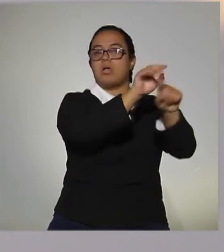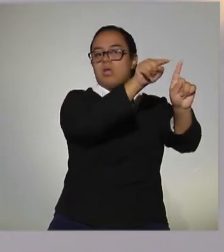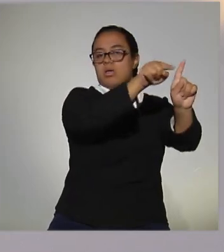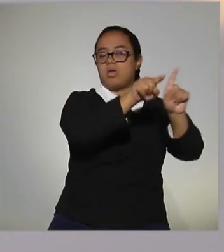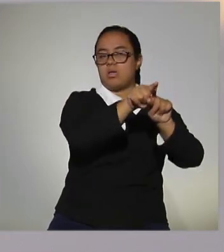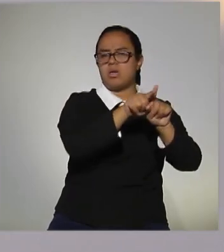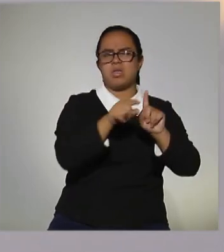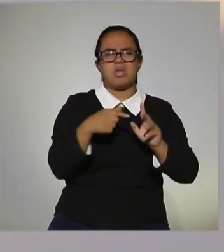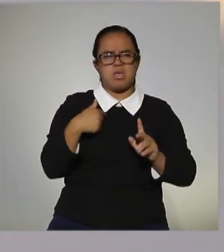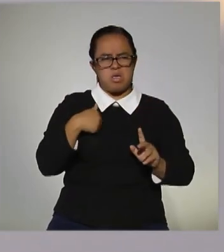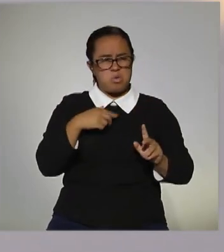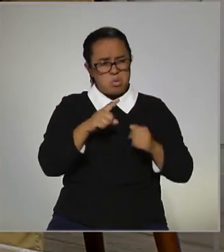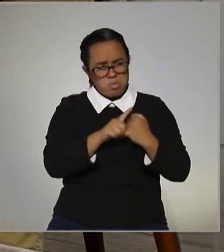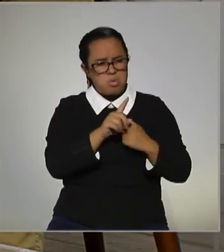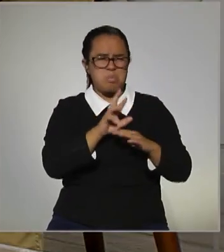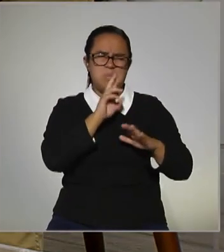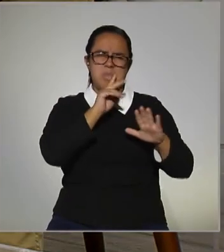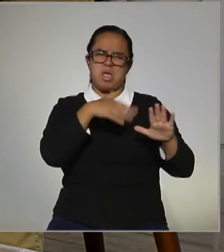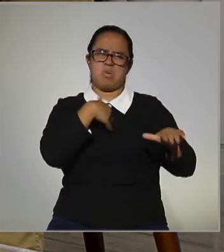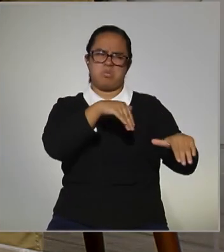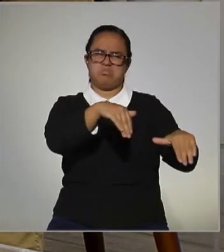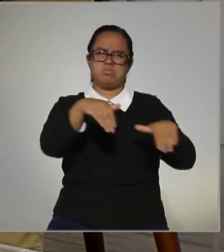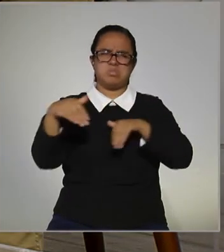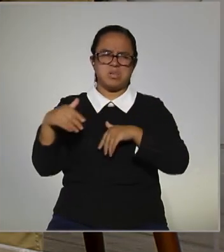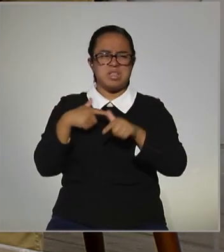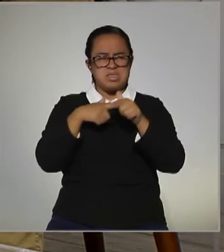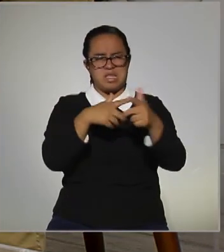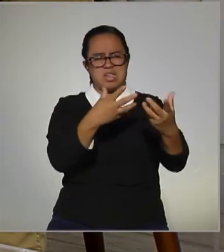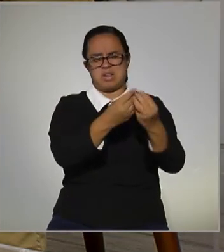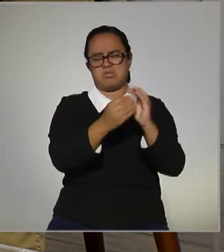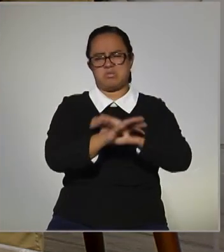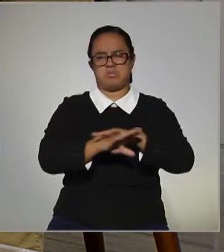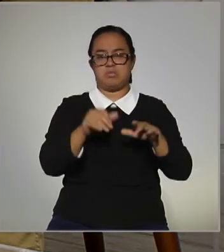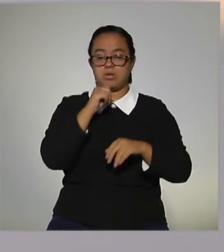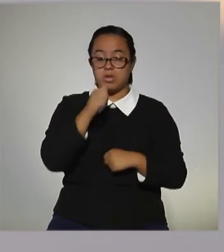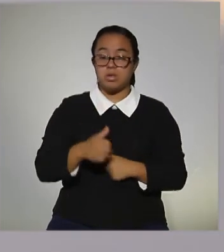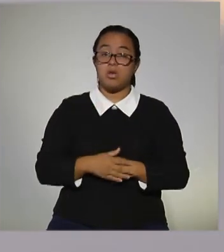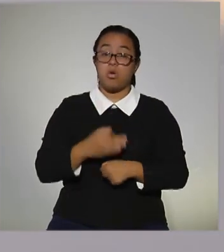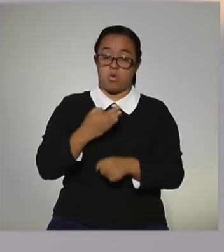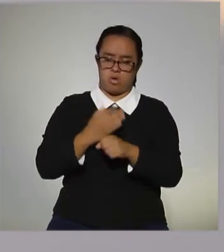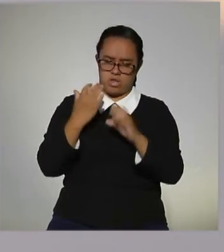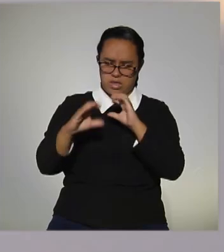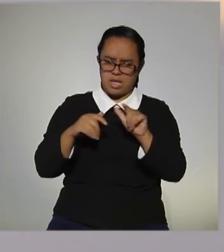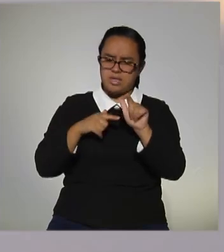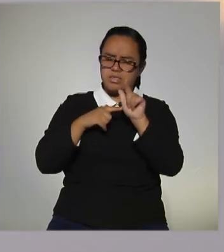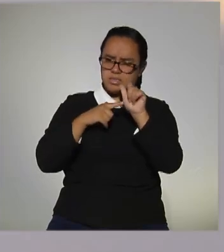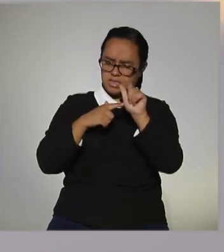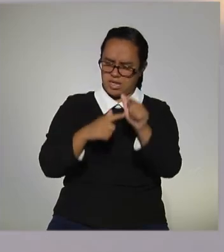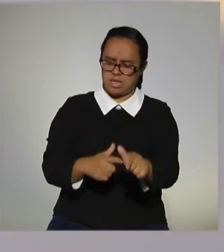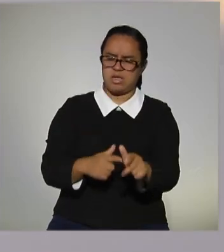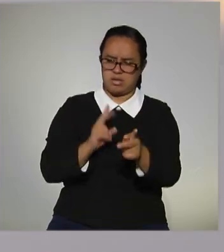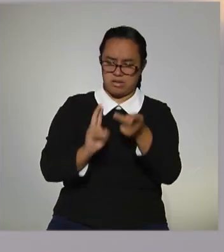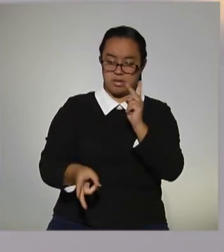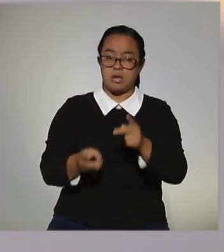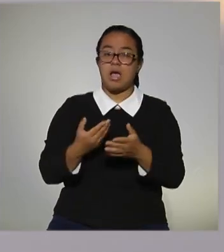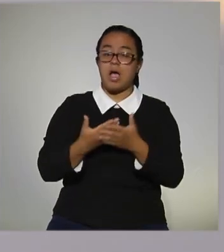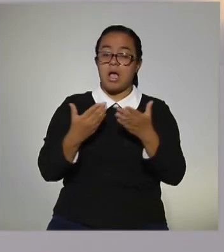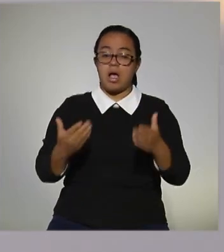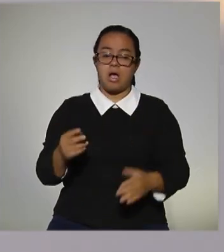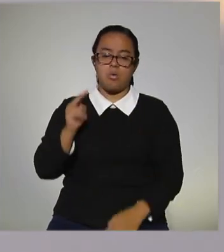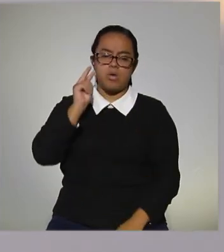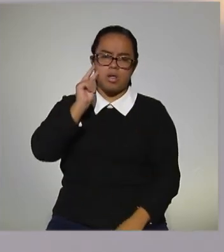evitar problemas mejor me alejé de ellos. Se van a retomar todos estos comentarios y queremos invitarle a que veamos